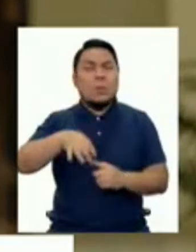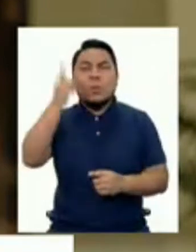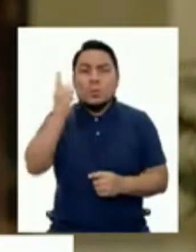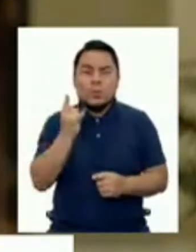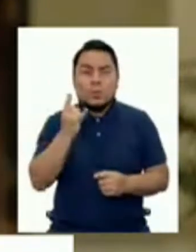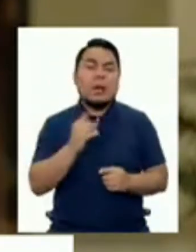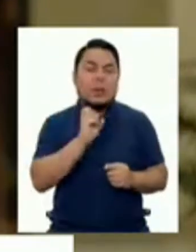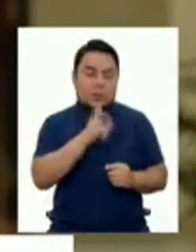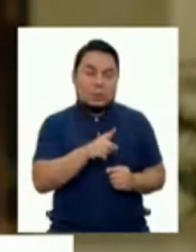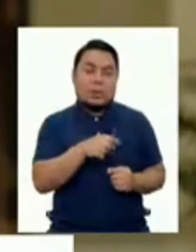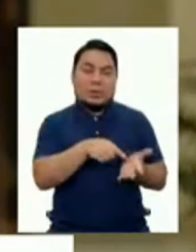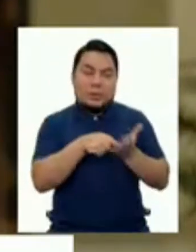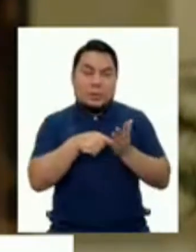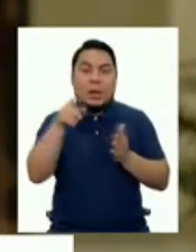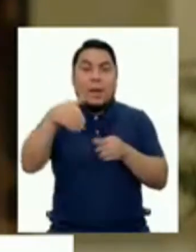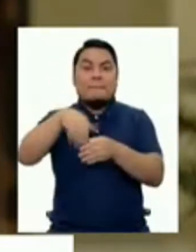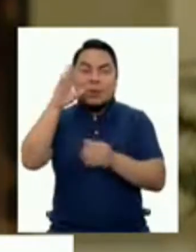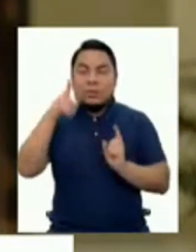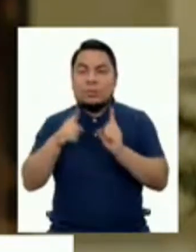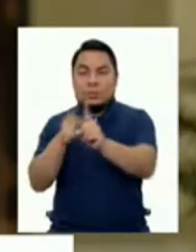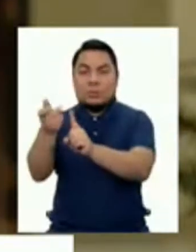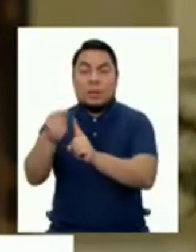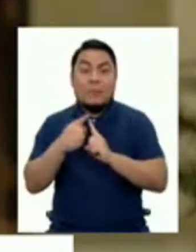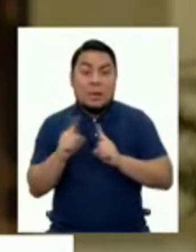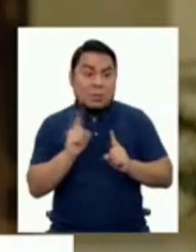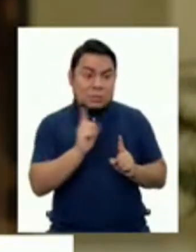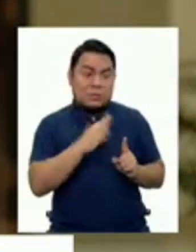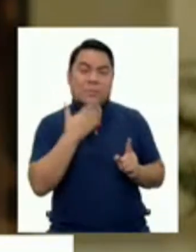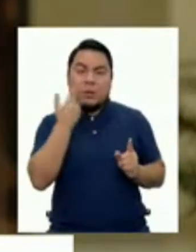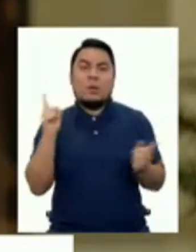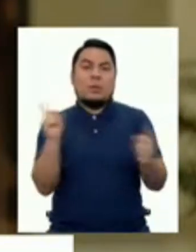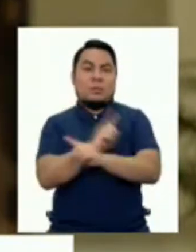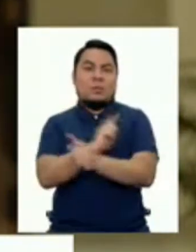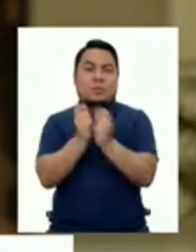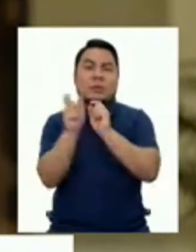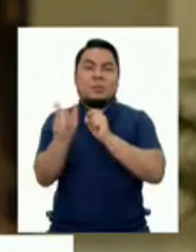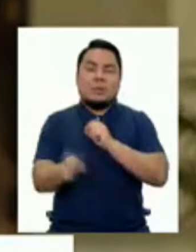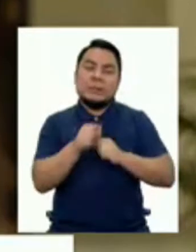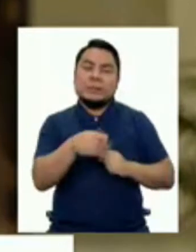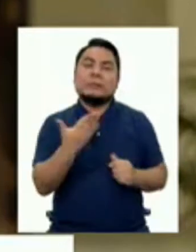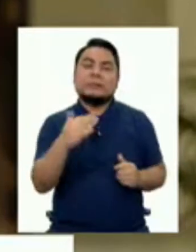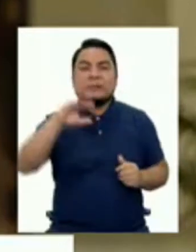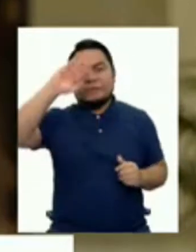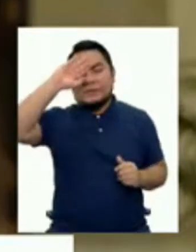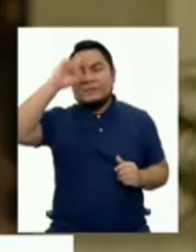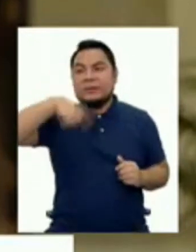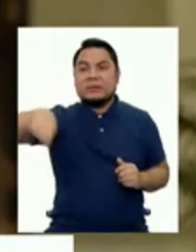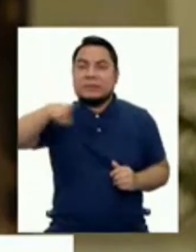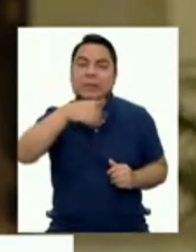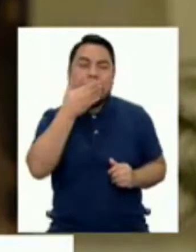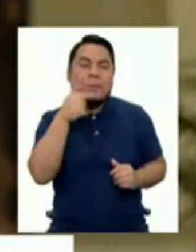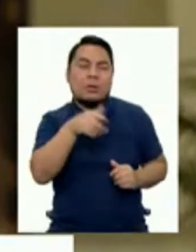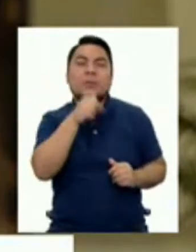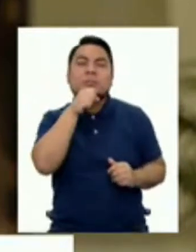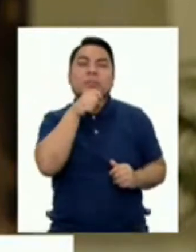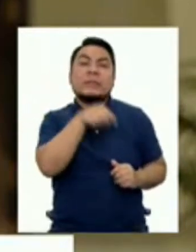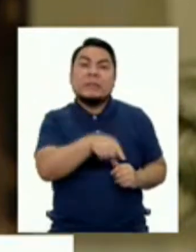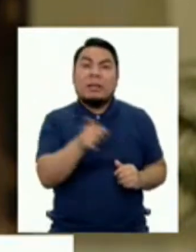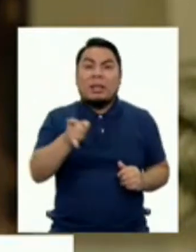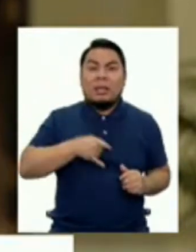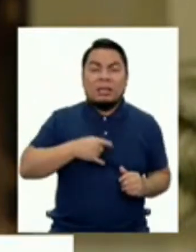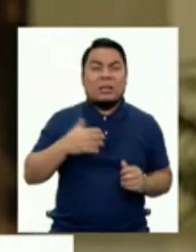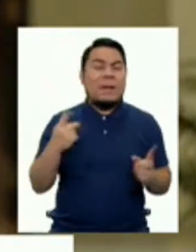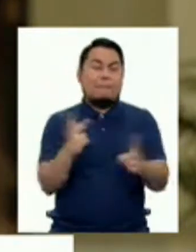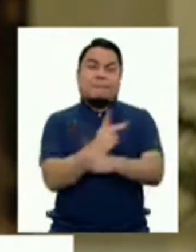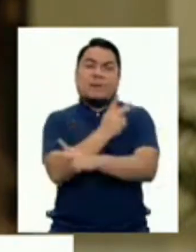evitar mantenerse todavía en su vivienda, y las personas que tienen estas enfermedades que pueden agravar en